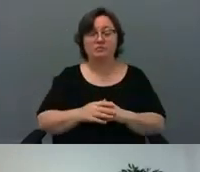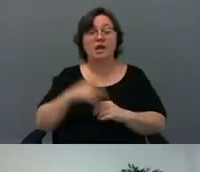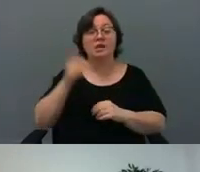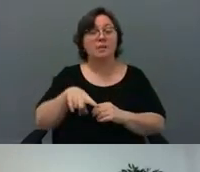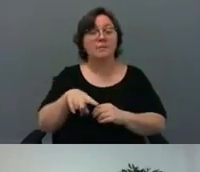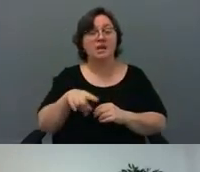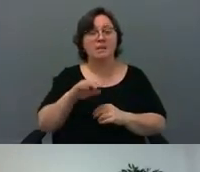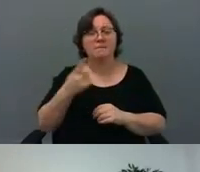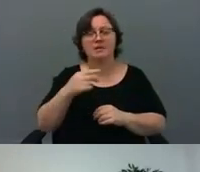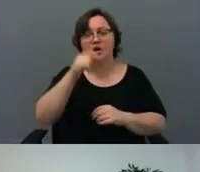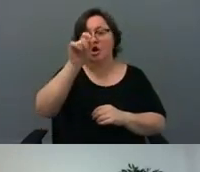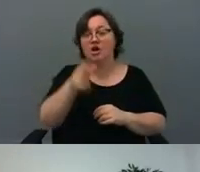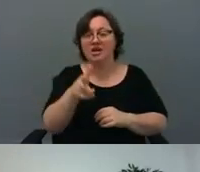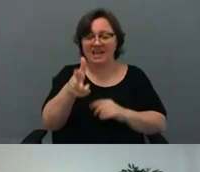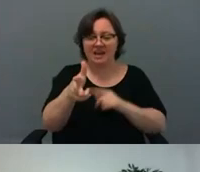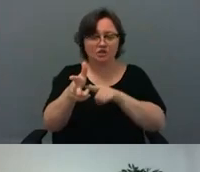primera línea el respeto de derechos.